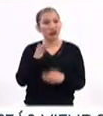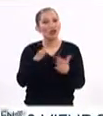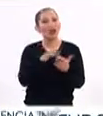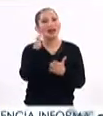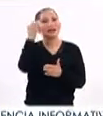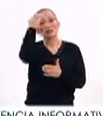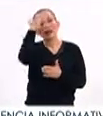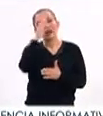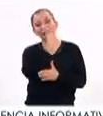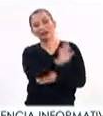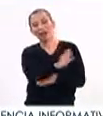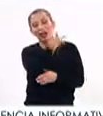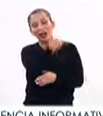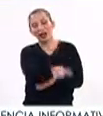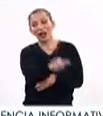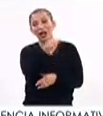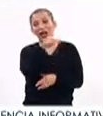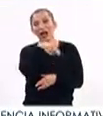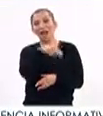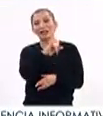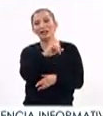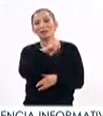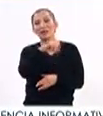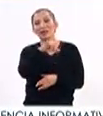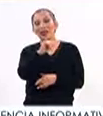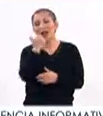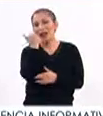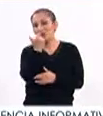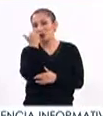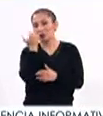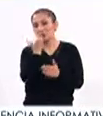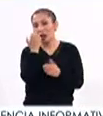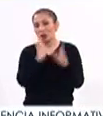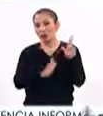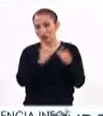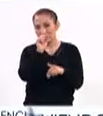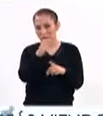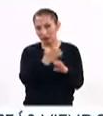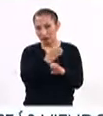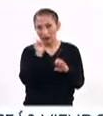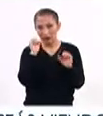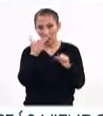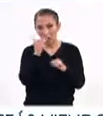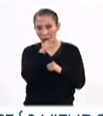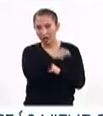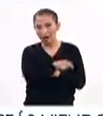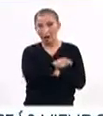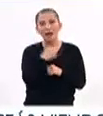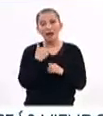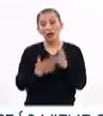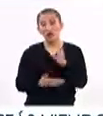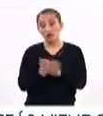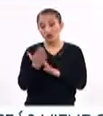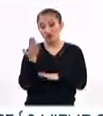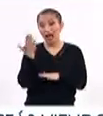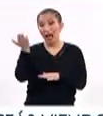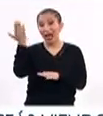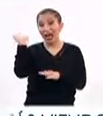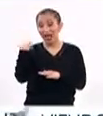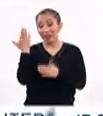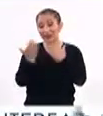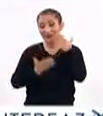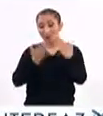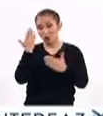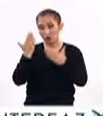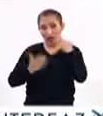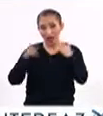gracias a la experiencia de Ami Medina. Ella es estudiante de la Escuela Normal de este estado, el estado de Chihuahua, y ella pues pudo realizar parte